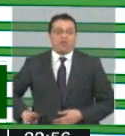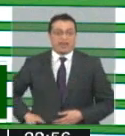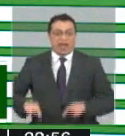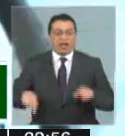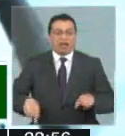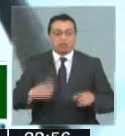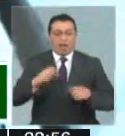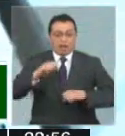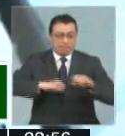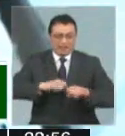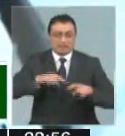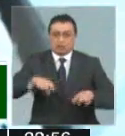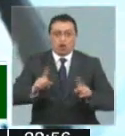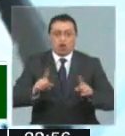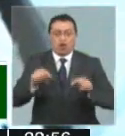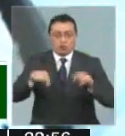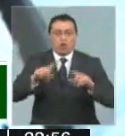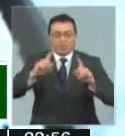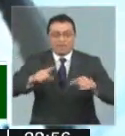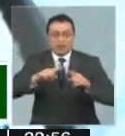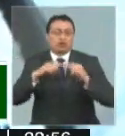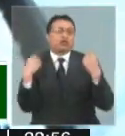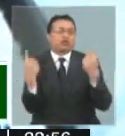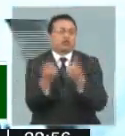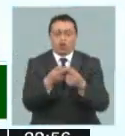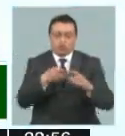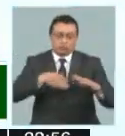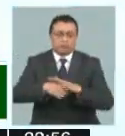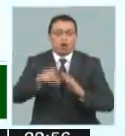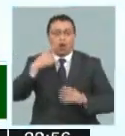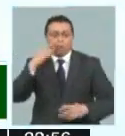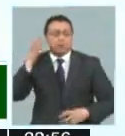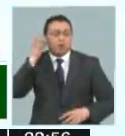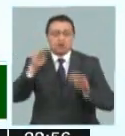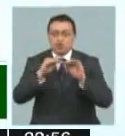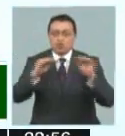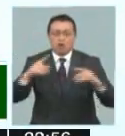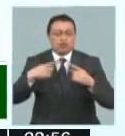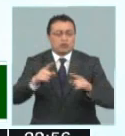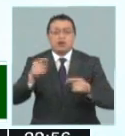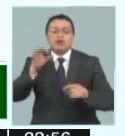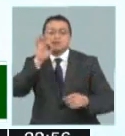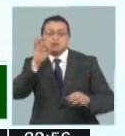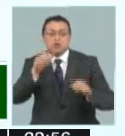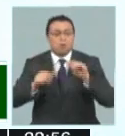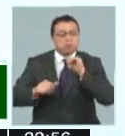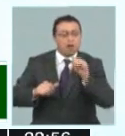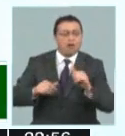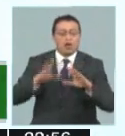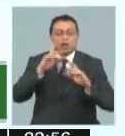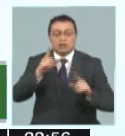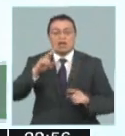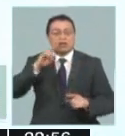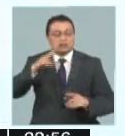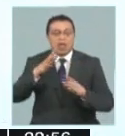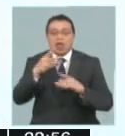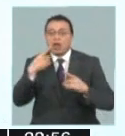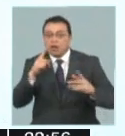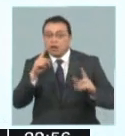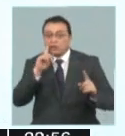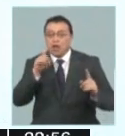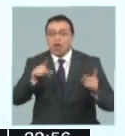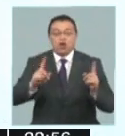en la república tenemos que caber todos y todas, sin distingo de condición social y, por supuesto, sin distingo porque